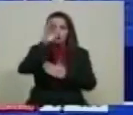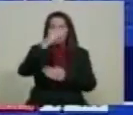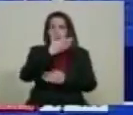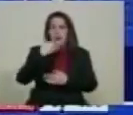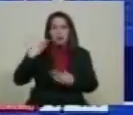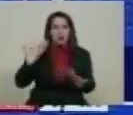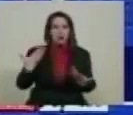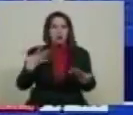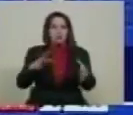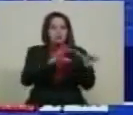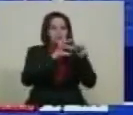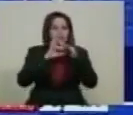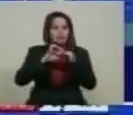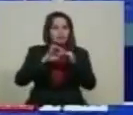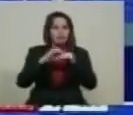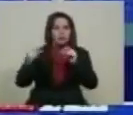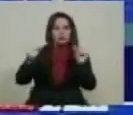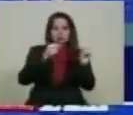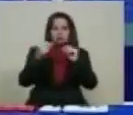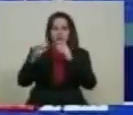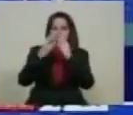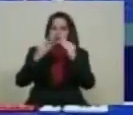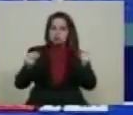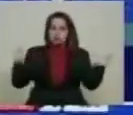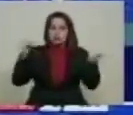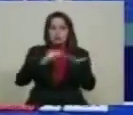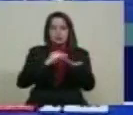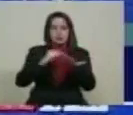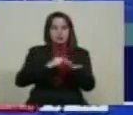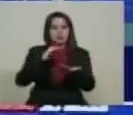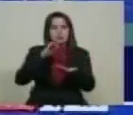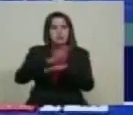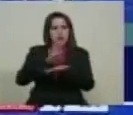Pasar la página y ver al futuro. Yo le hago un llamado.